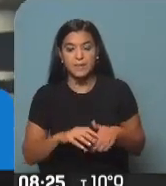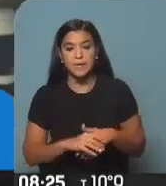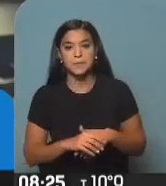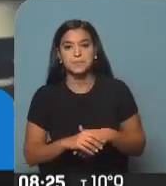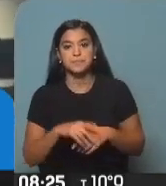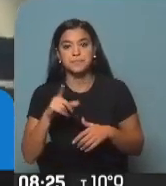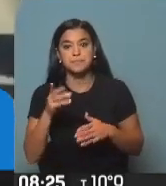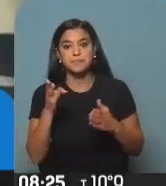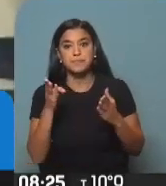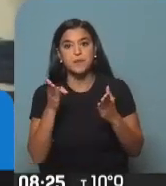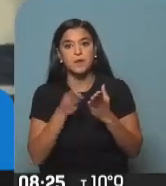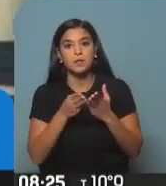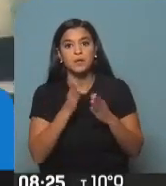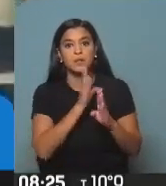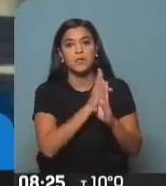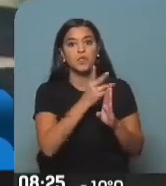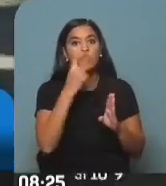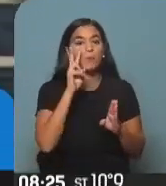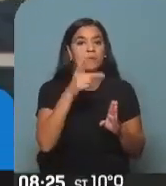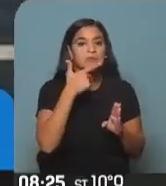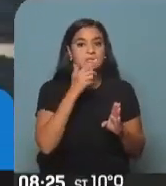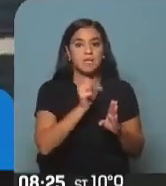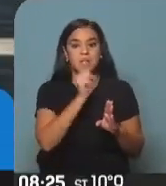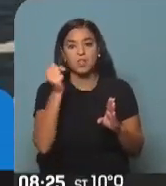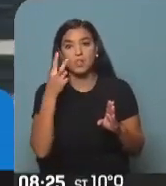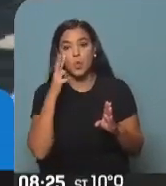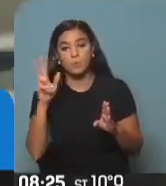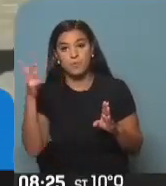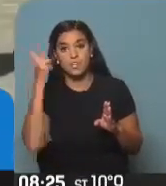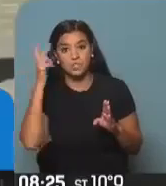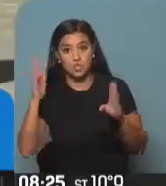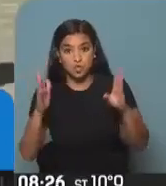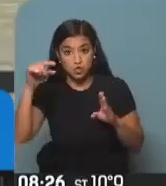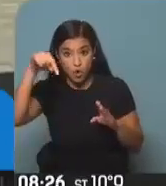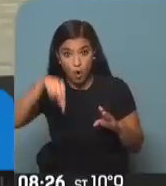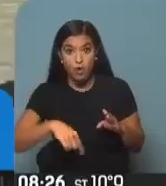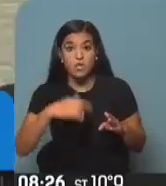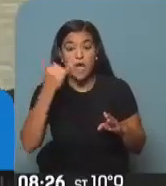Este estudio fue realizado entre 2017 y 2018, lo que implica que hoy existen